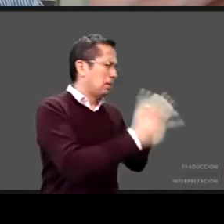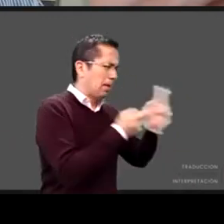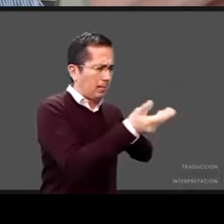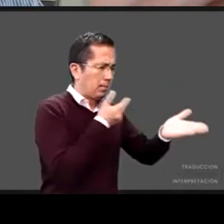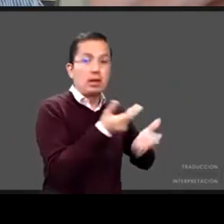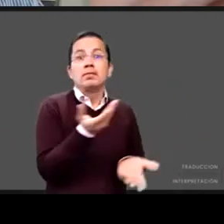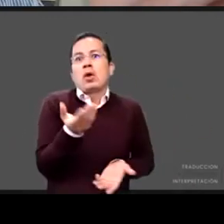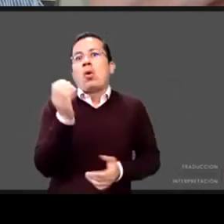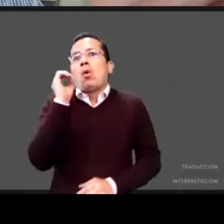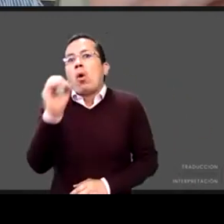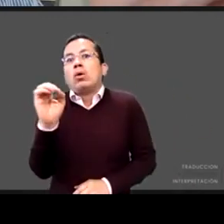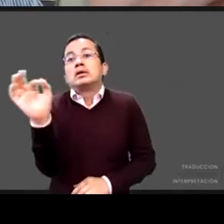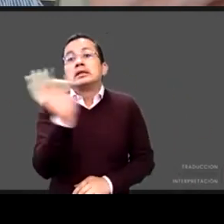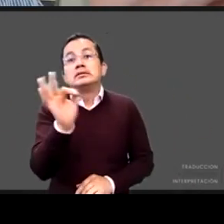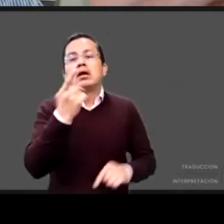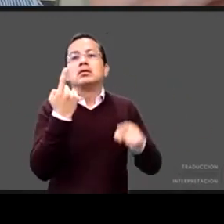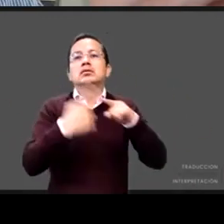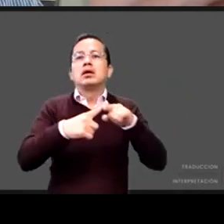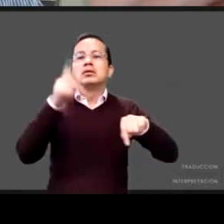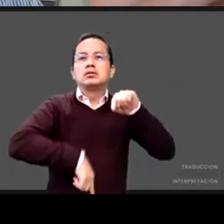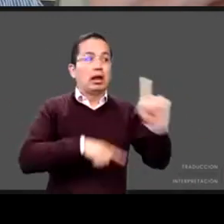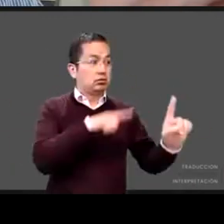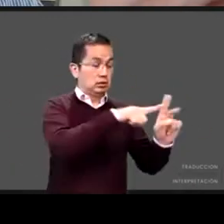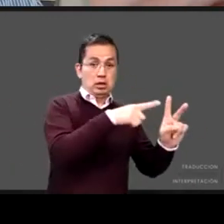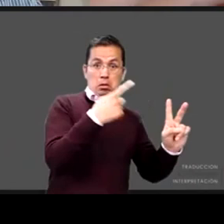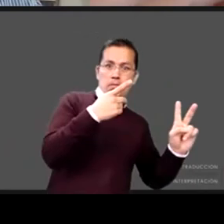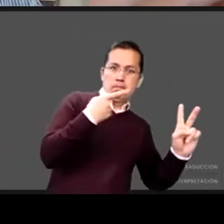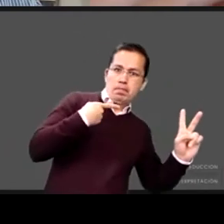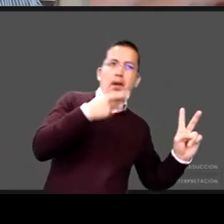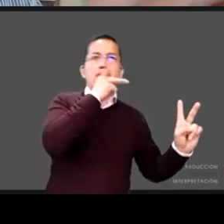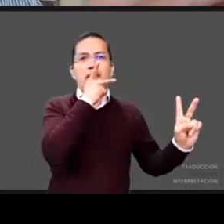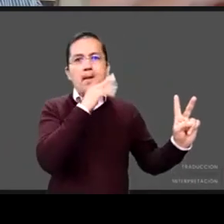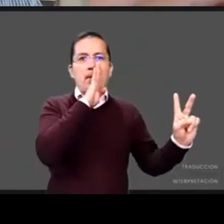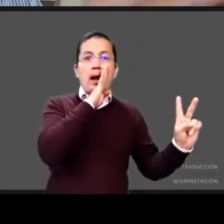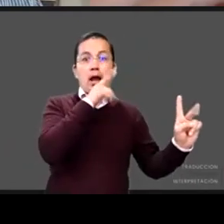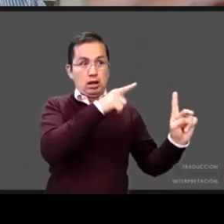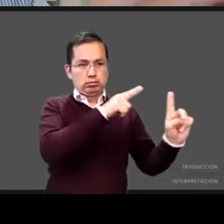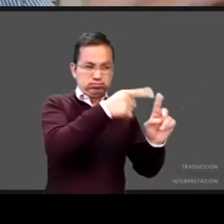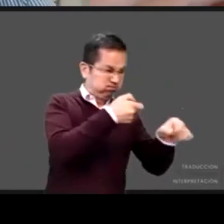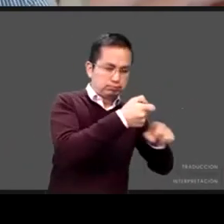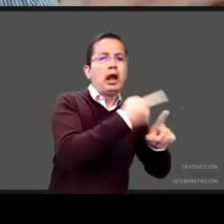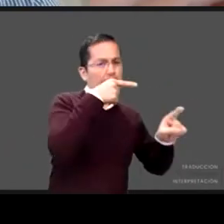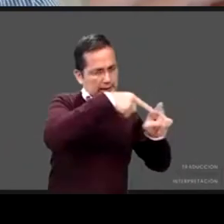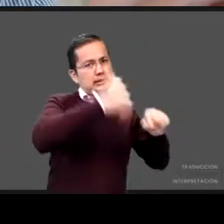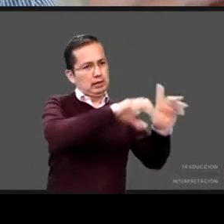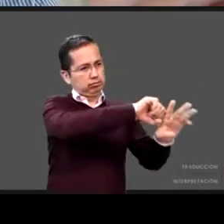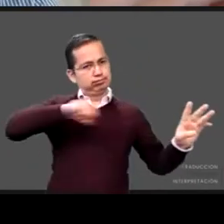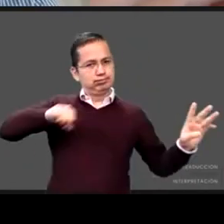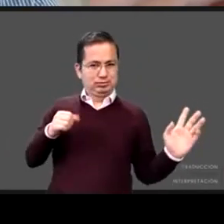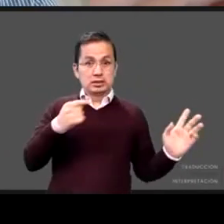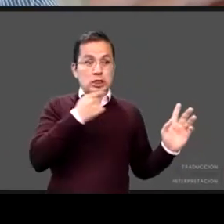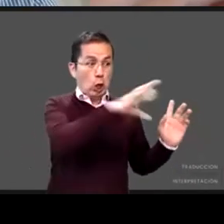de separar del hogar sería el agresor y no el niño para llevarlo a un albergue. Entonces, sí hay que